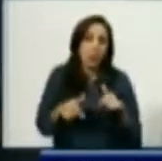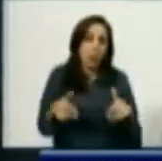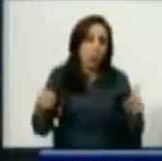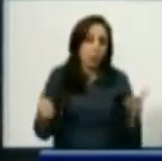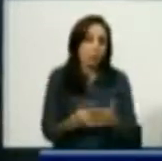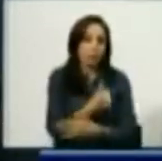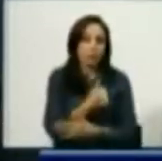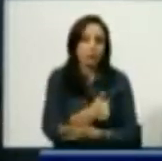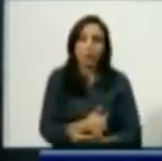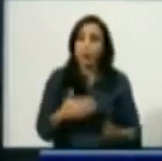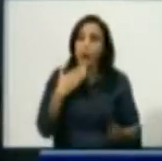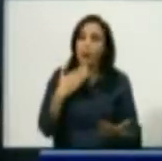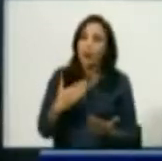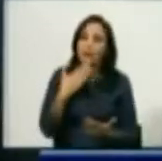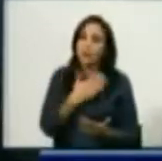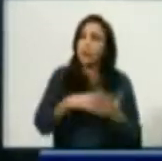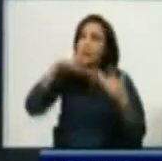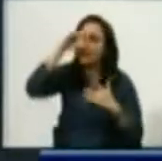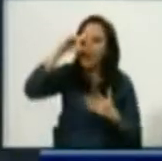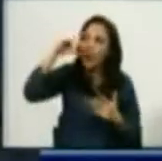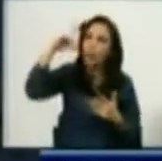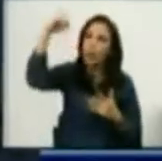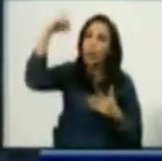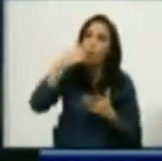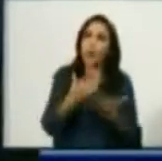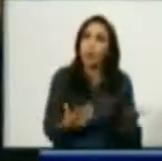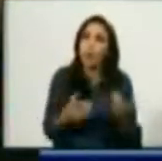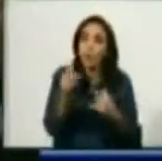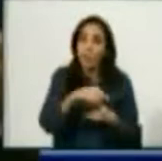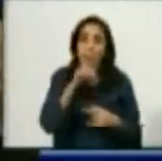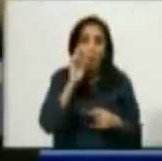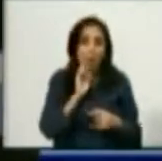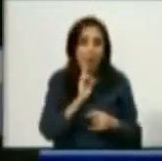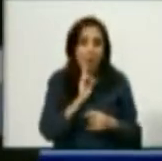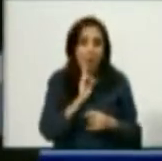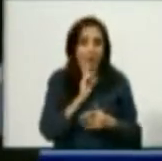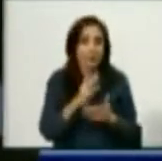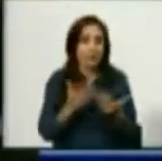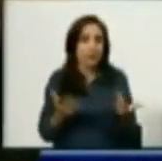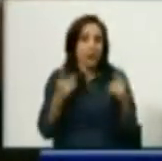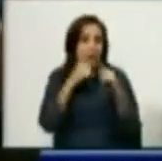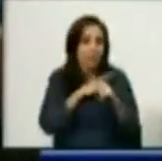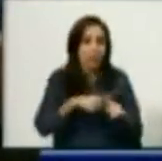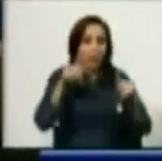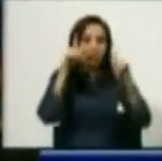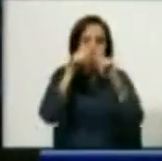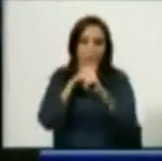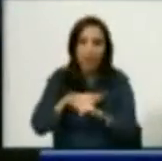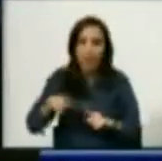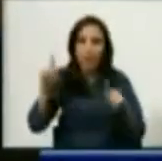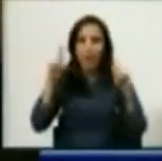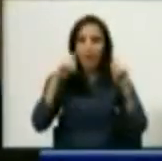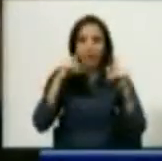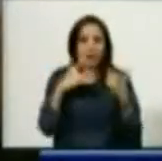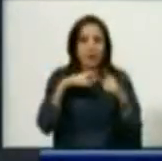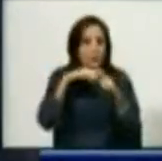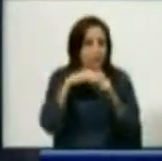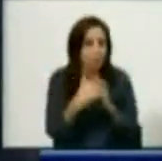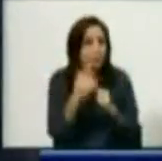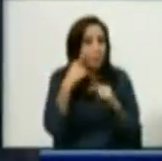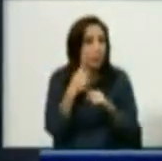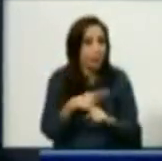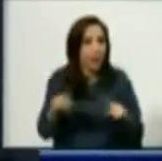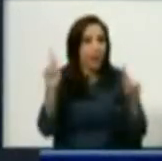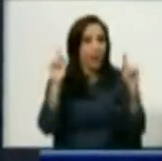Gracias a Dios padre Bolívar cuan distinta es la situación para todos nosotros